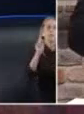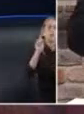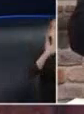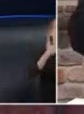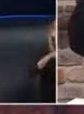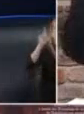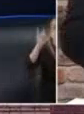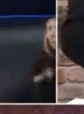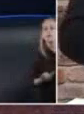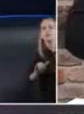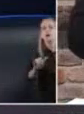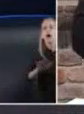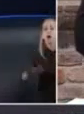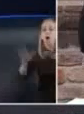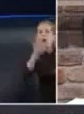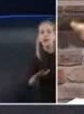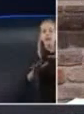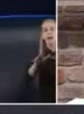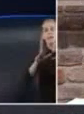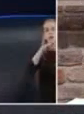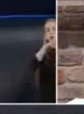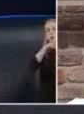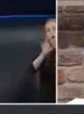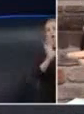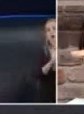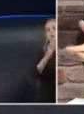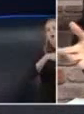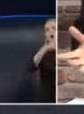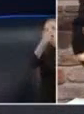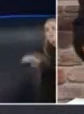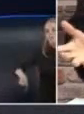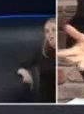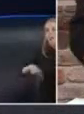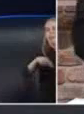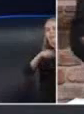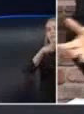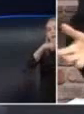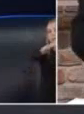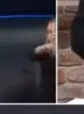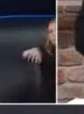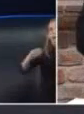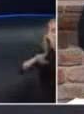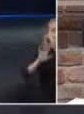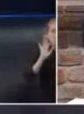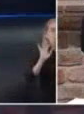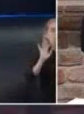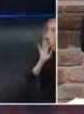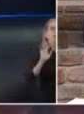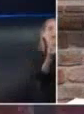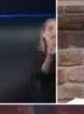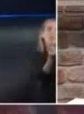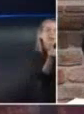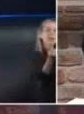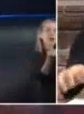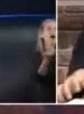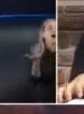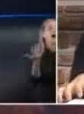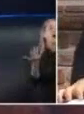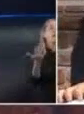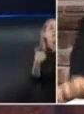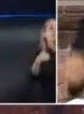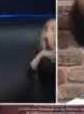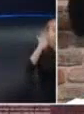conflictividad política que tiene argentina pero la gente tiene que decir algo será patético que te mudas con todo lo